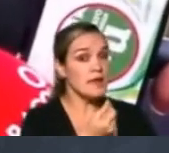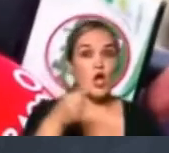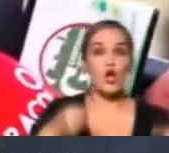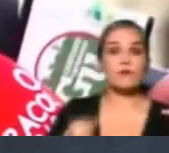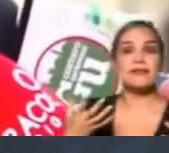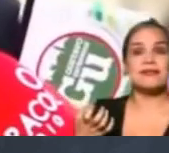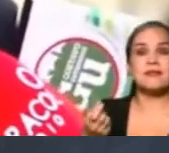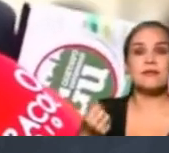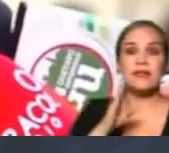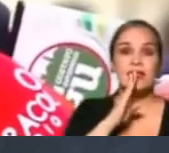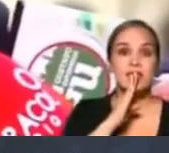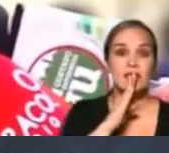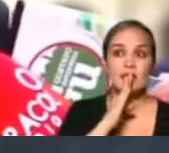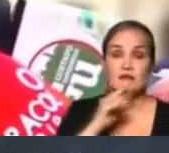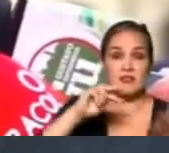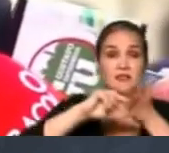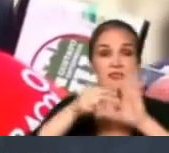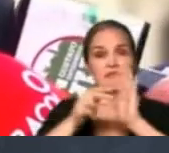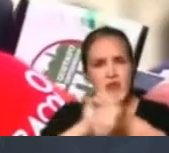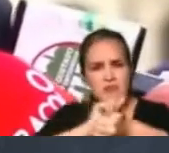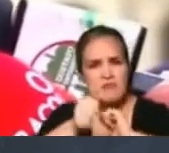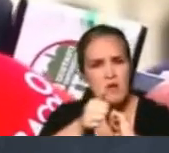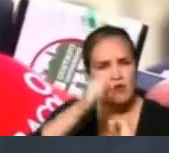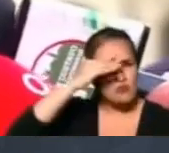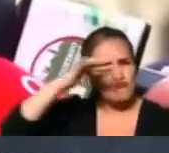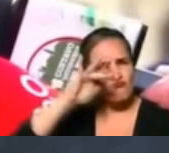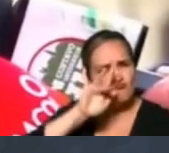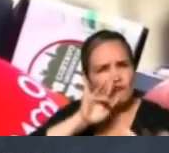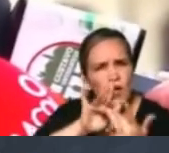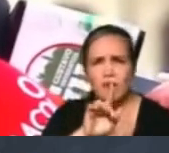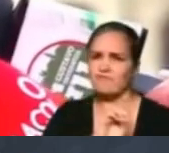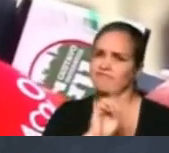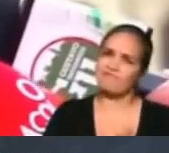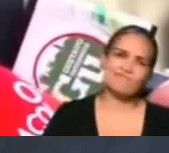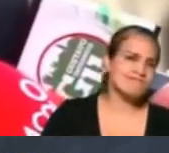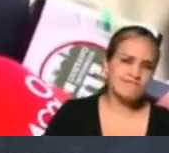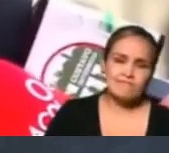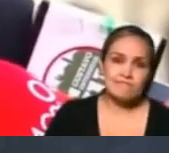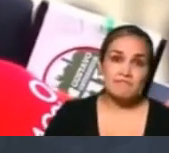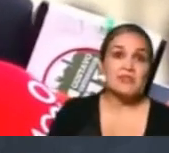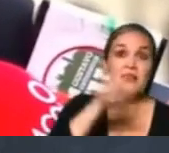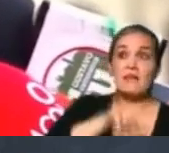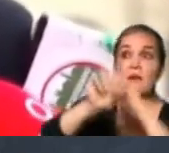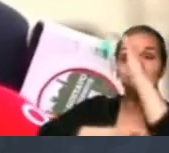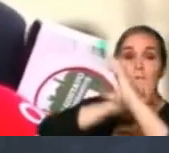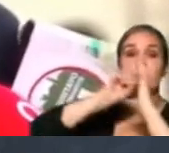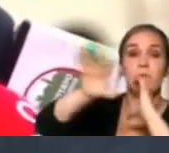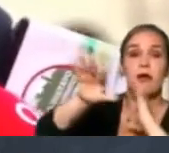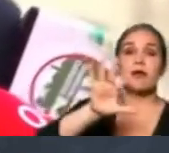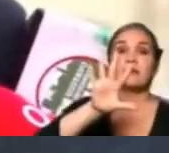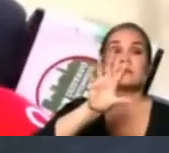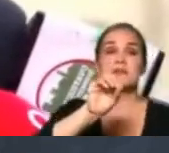por dinero. No es propiamente el mundo deportivo lo que se construye allí. Había que trasladar cerca de